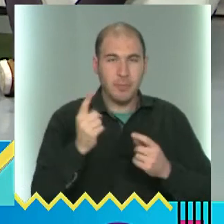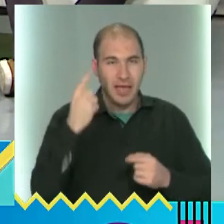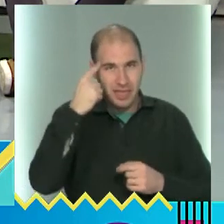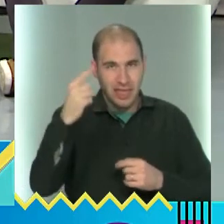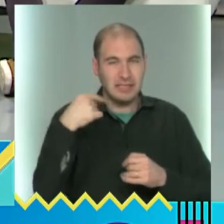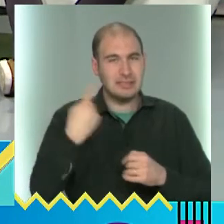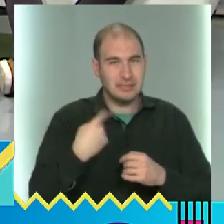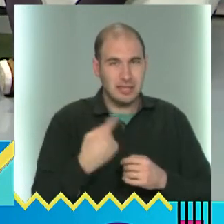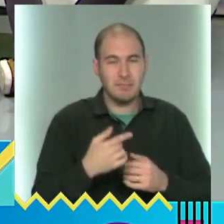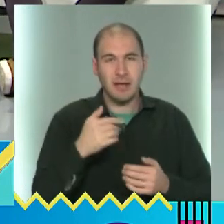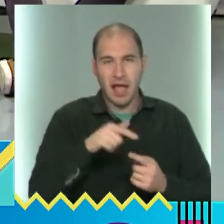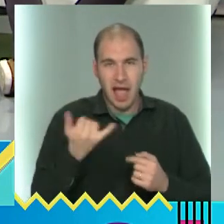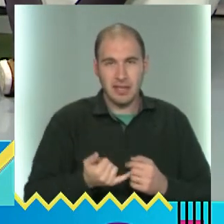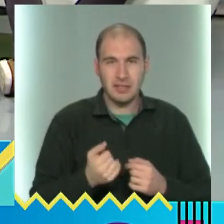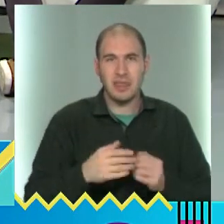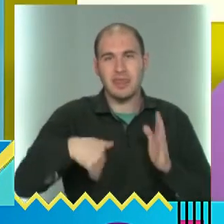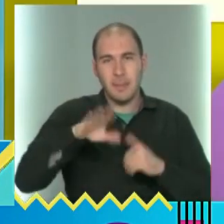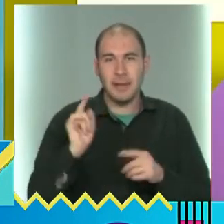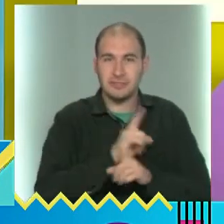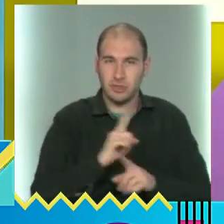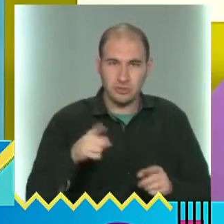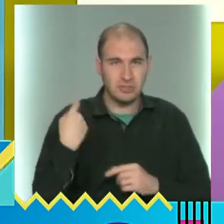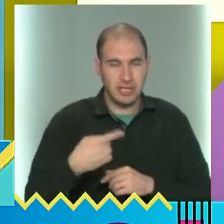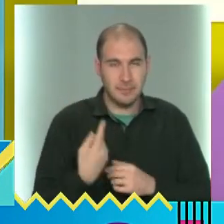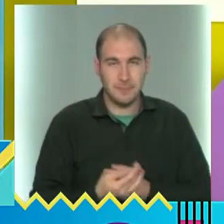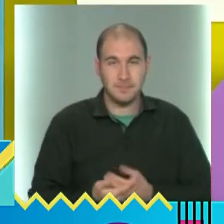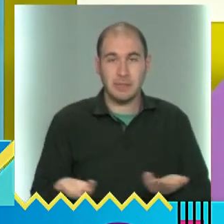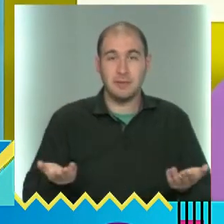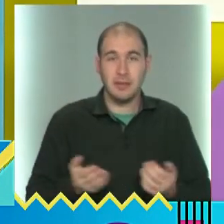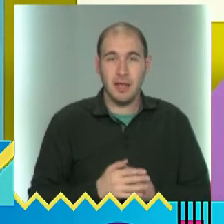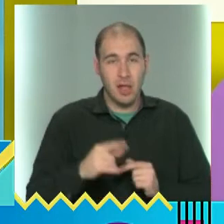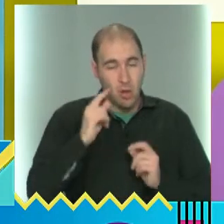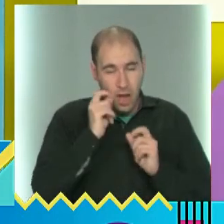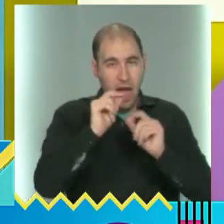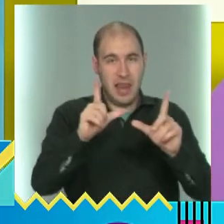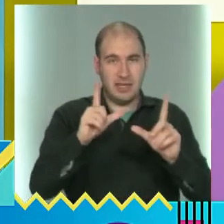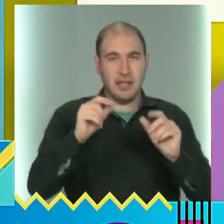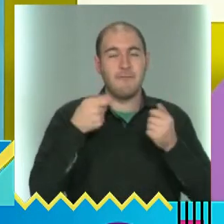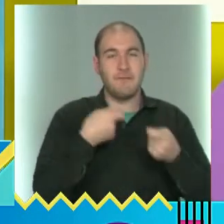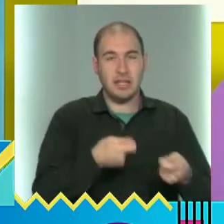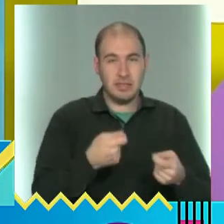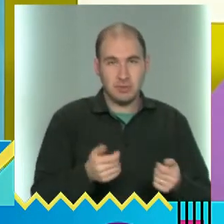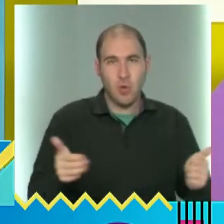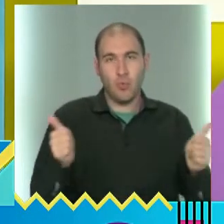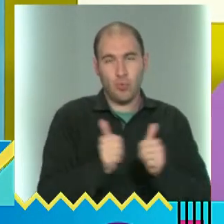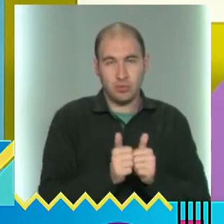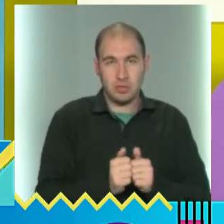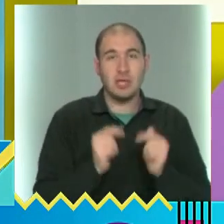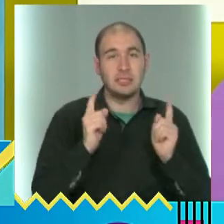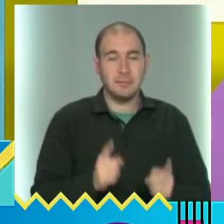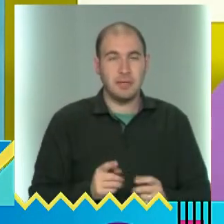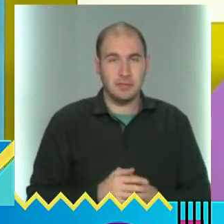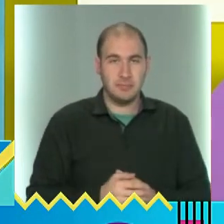ideas siempre tienen que estar ahí, o sea, nunca van a sobrar, siempre tienen que estar. Pero bueno, la alerta entonces en cuanto al financiamiento, el acompañamiento y por